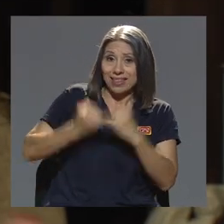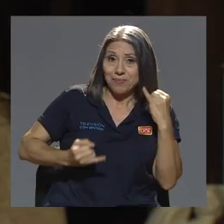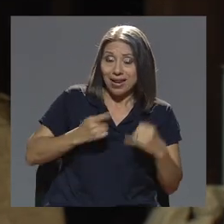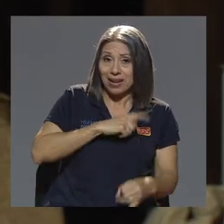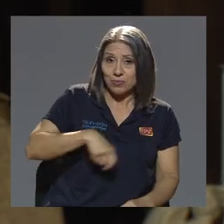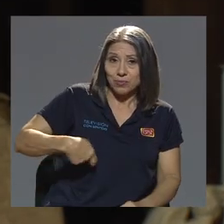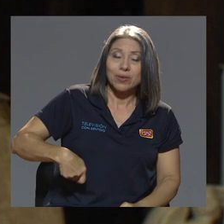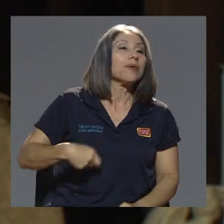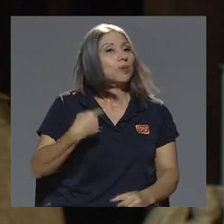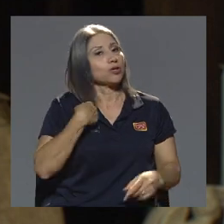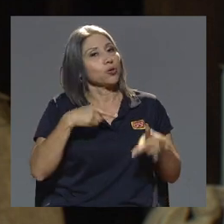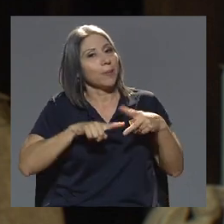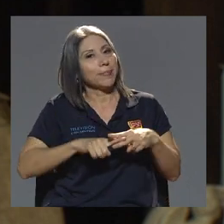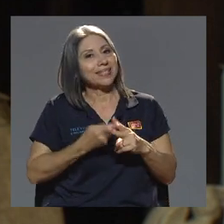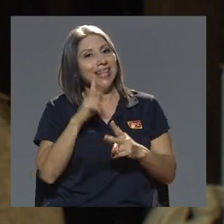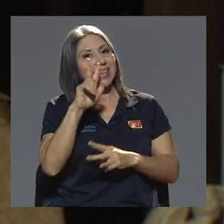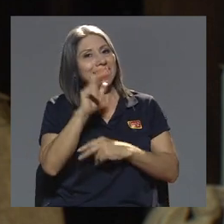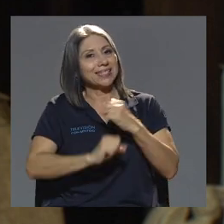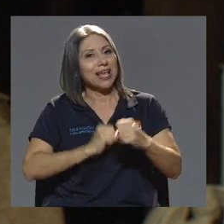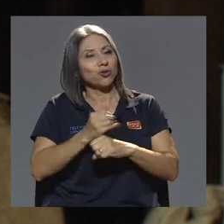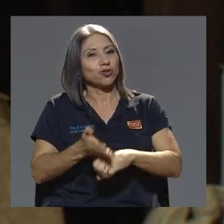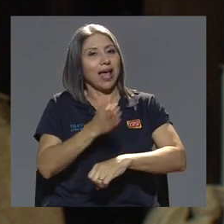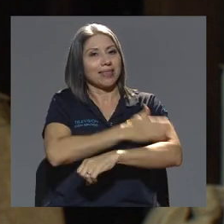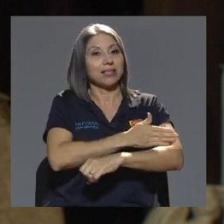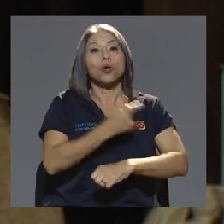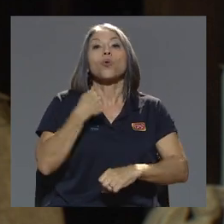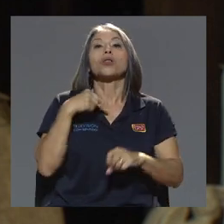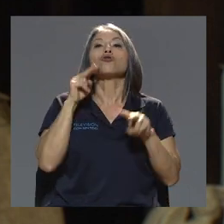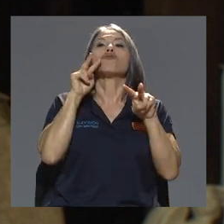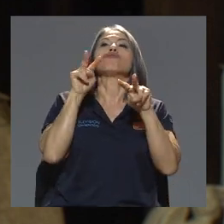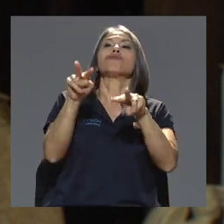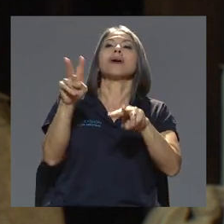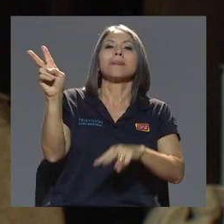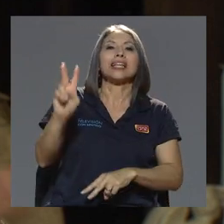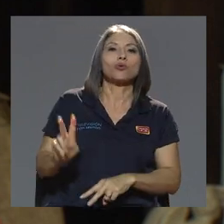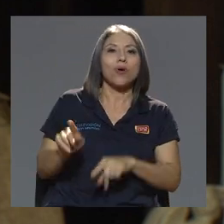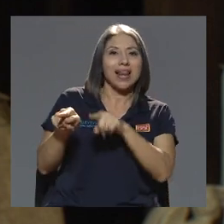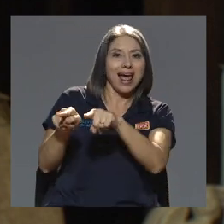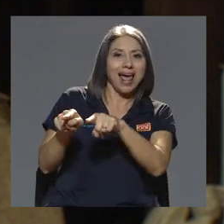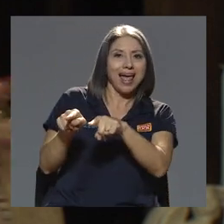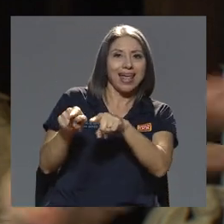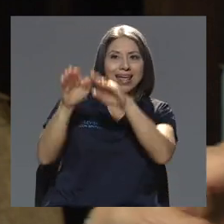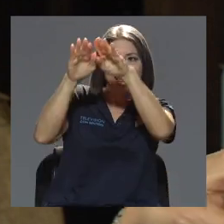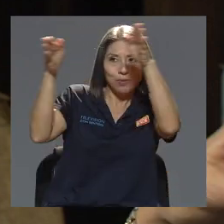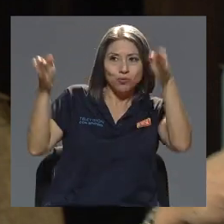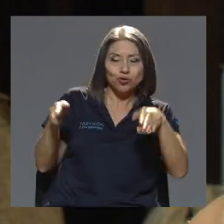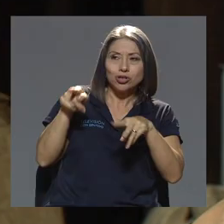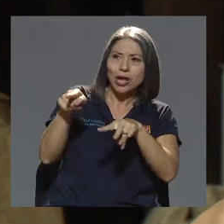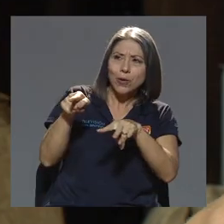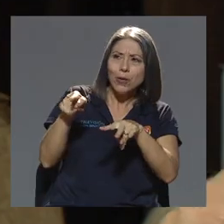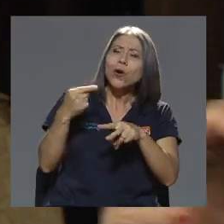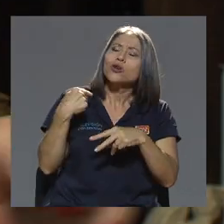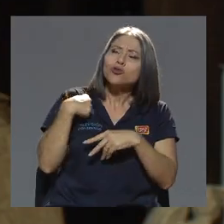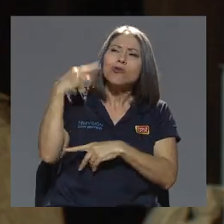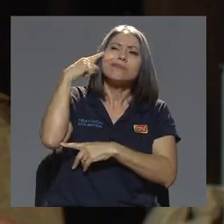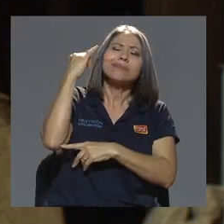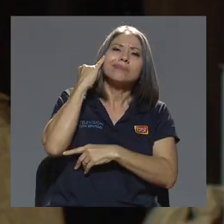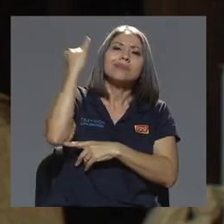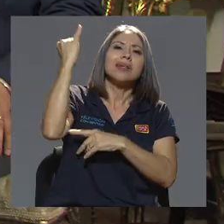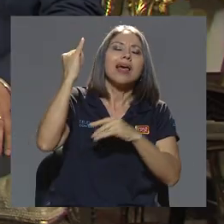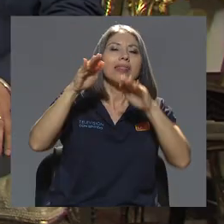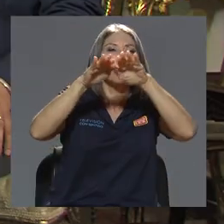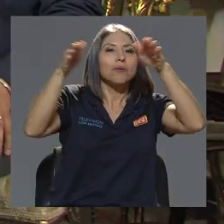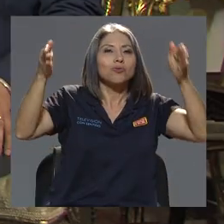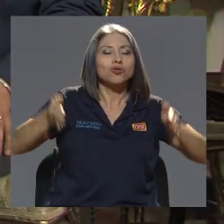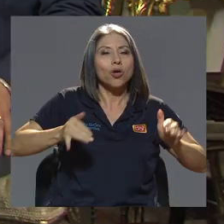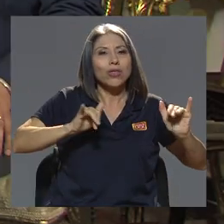Empecé 3 años antes, cuando yo conozco el Museo de Venezuela, que es el en el cual yo me inspiro. Yo tenía la idea del Museo del Juguete por aquello